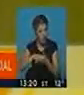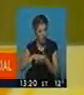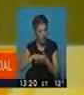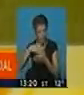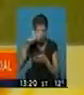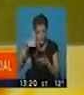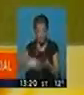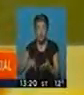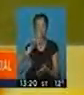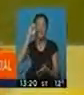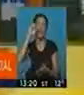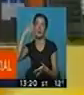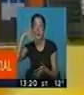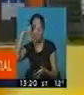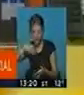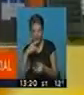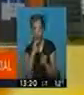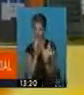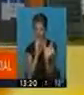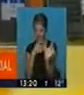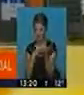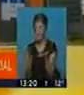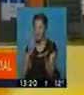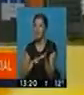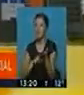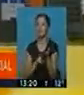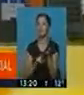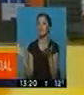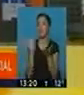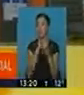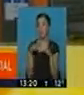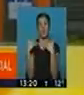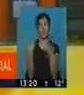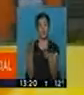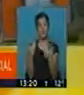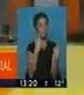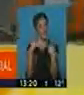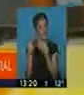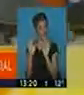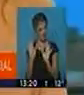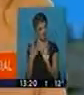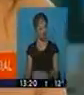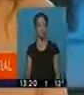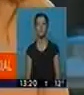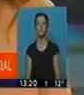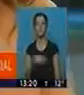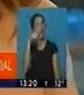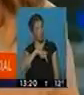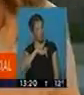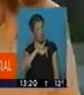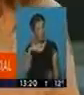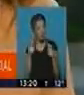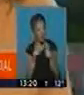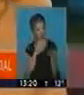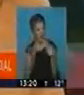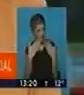término, derramen para abajo en un consenso general donde todos se sientan beneficiados hoy, por este tipo. Hoy de es el programa del debate, José. Sí. ¿Vos estás de acuerdo con eso, sí, de que